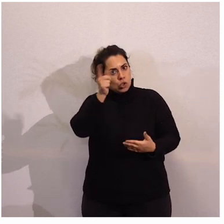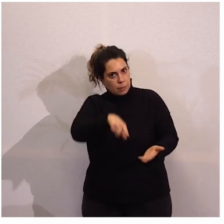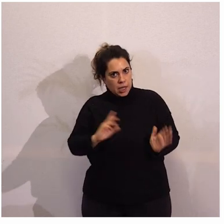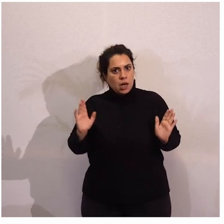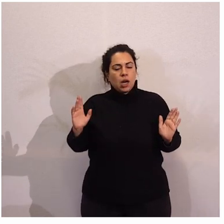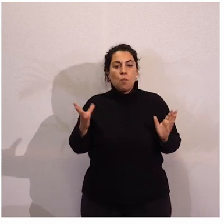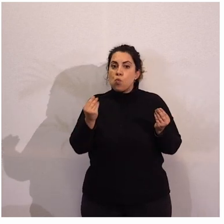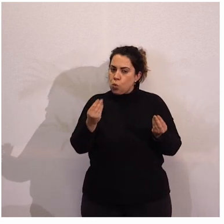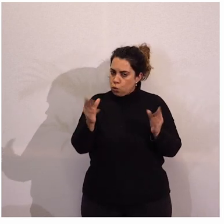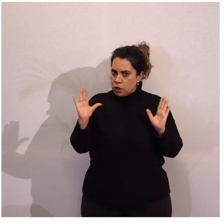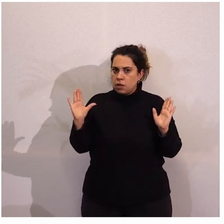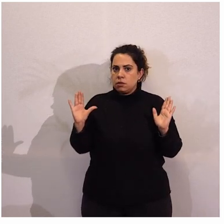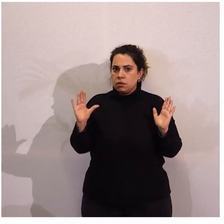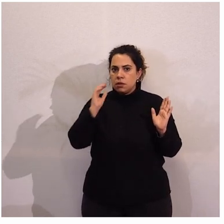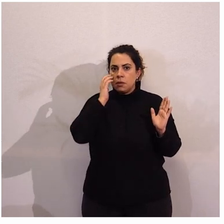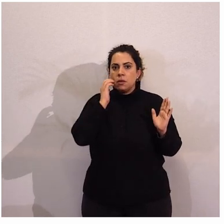muchas.